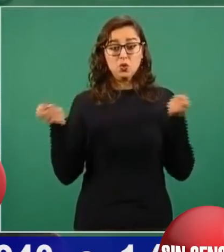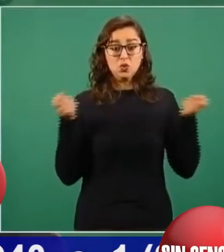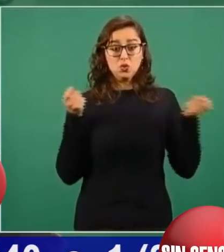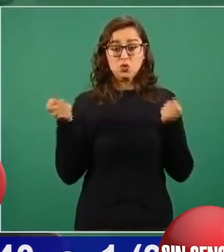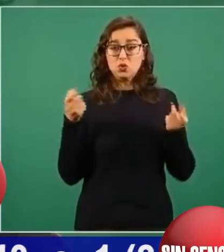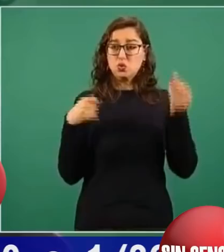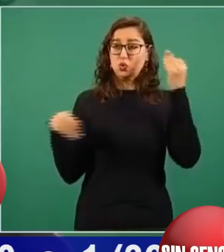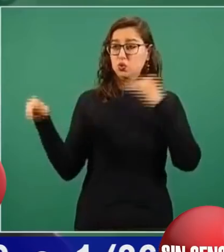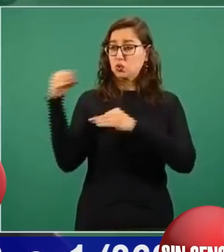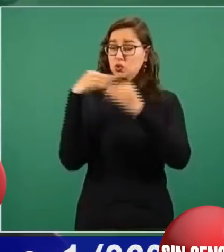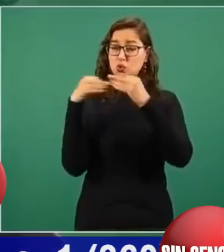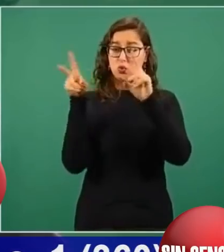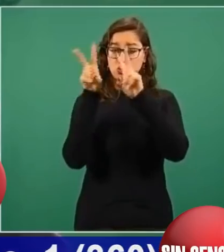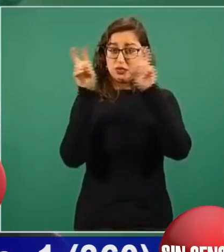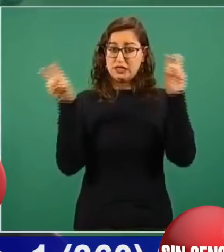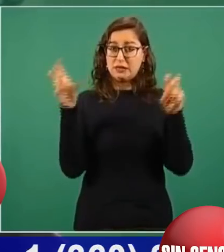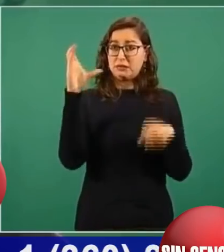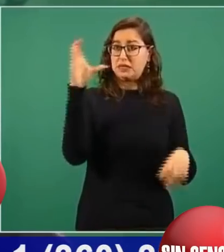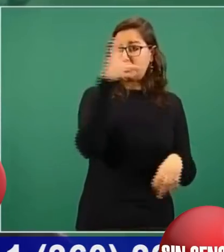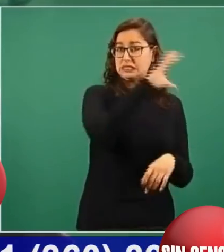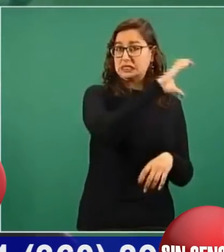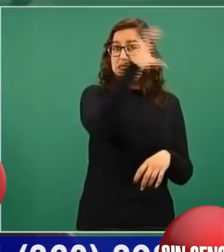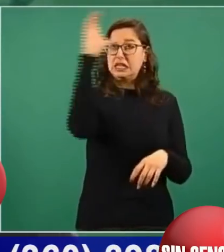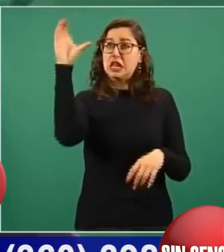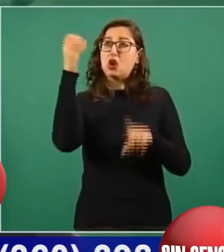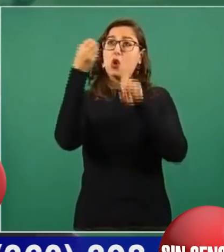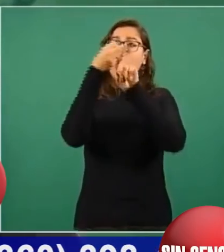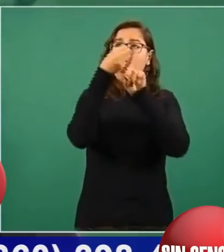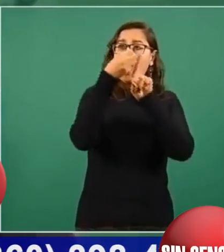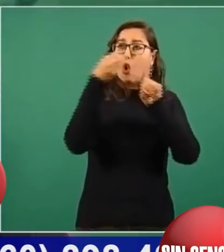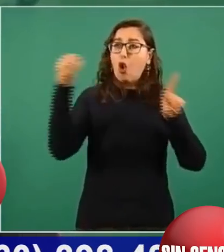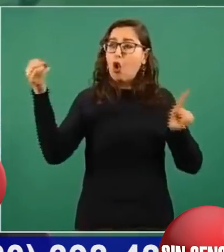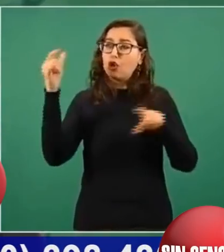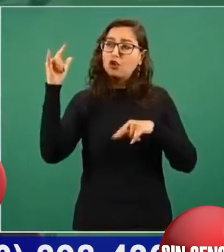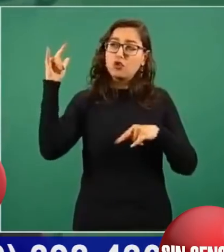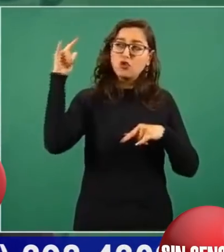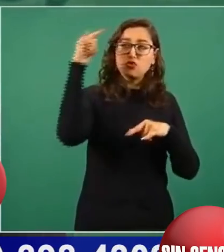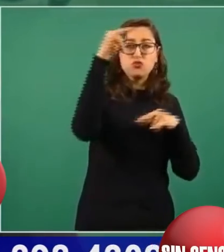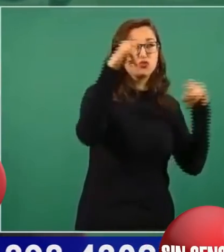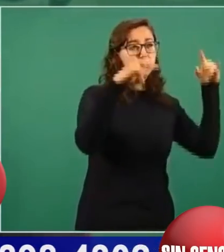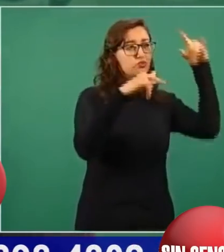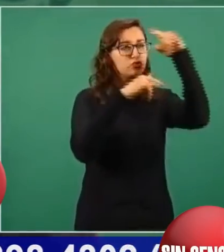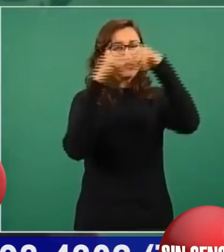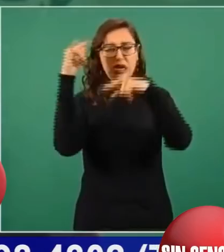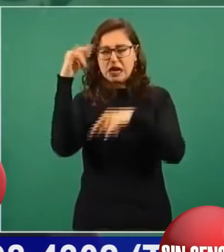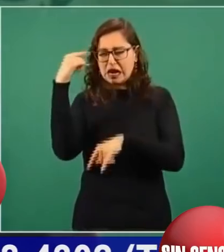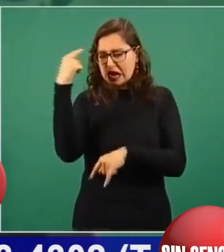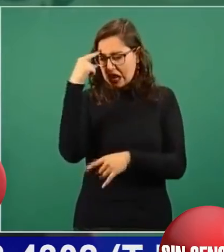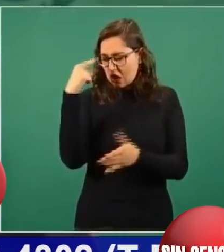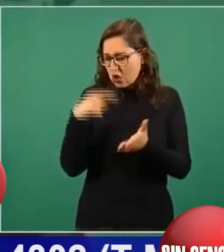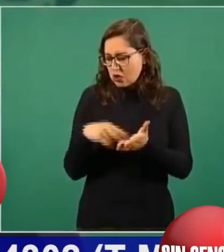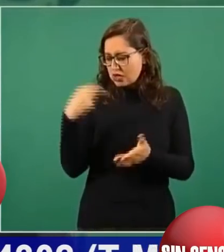todo lo relacionado con los espacios aéreos? Creo que se llama Mitre.